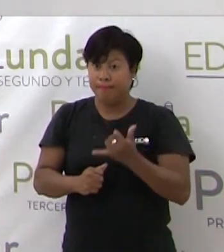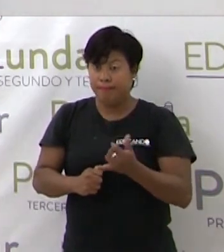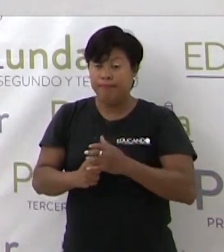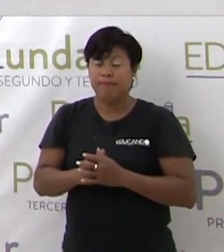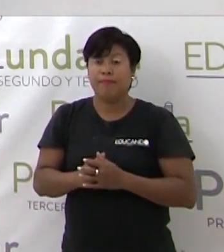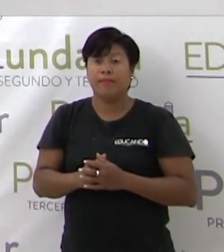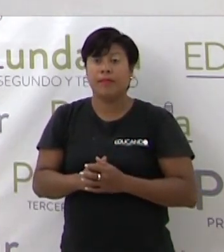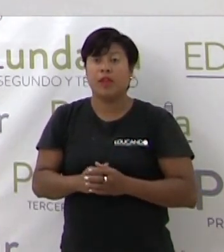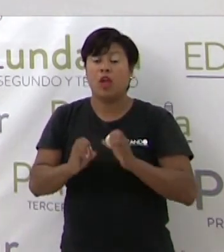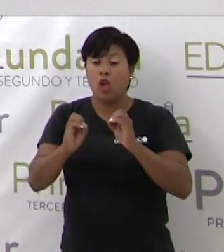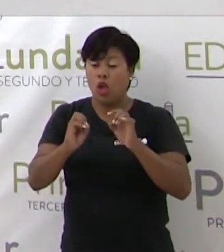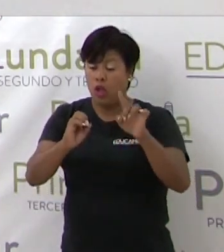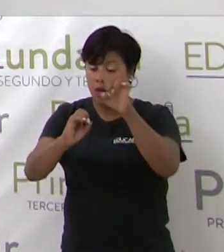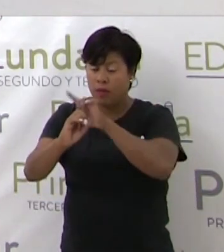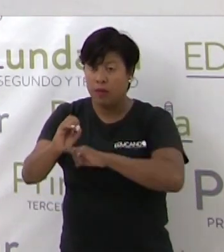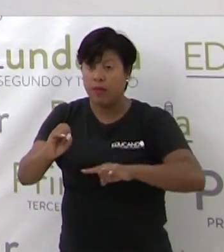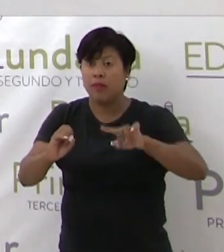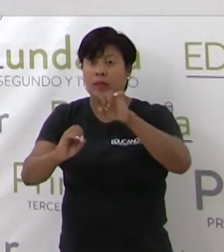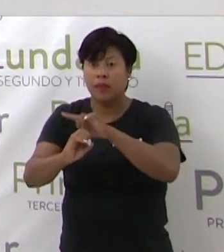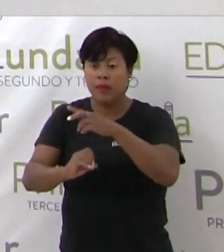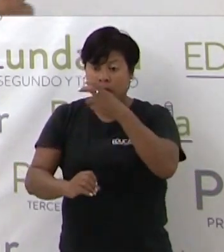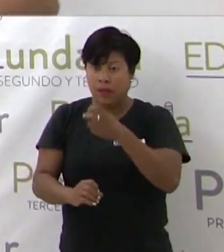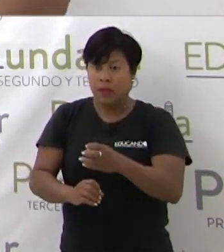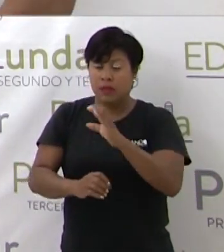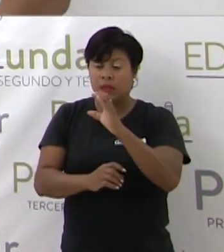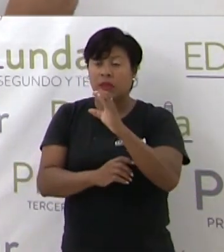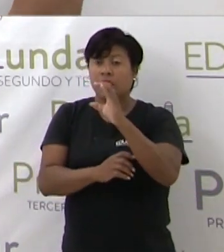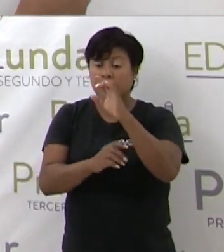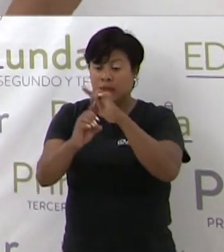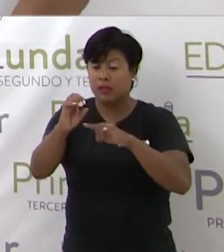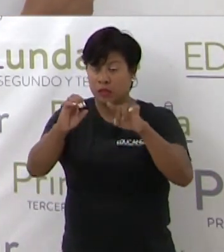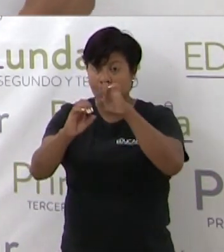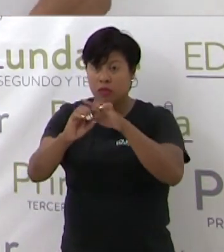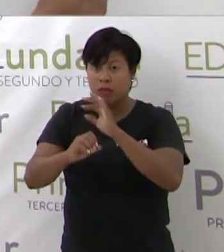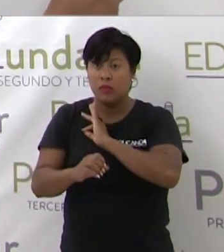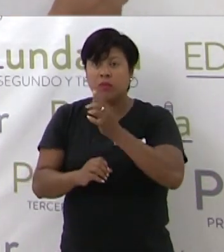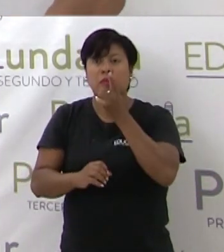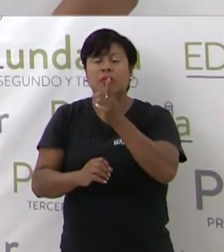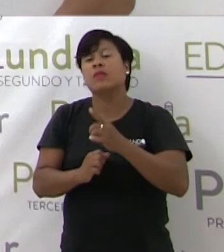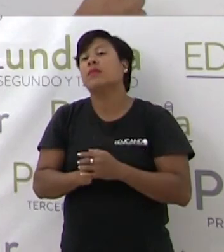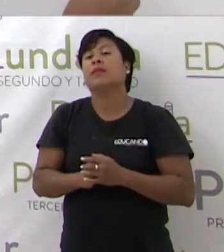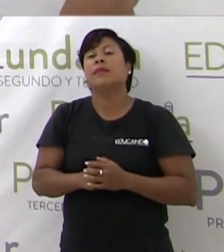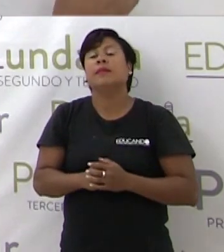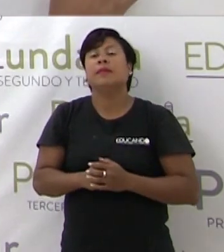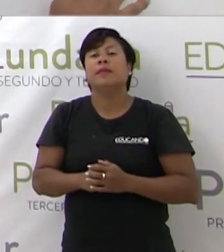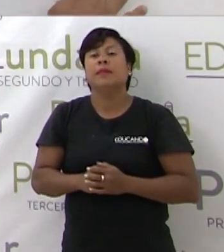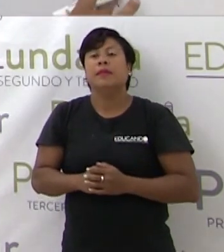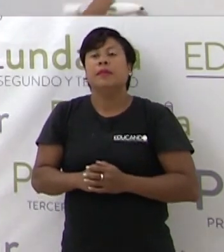o el lado de este círculo, podemos decirlo.